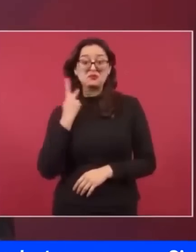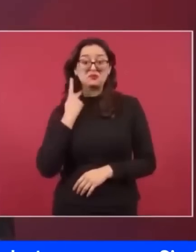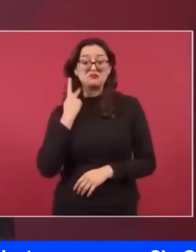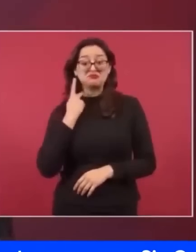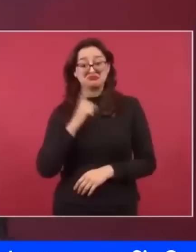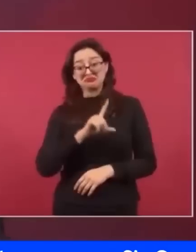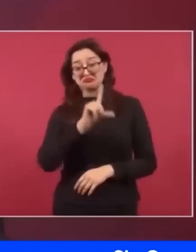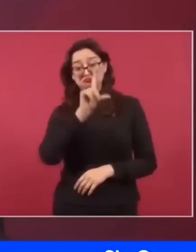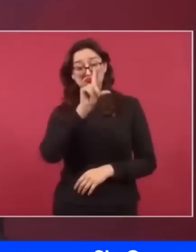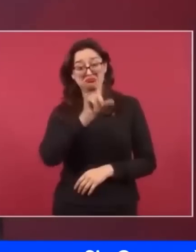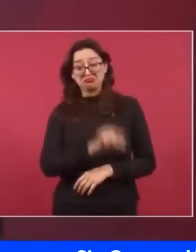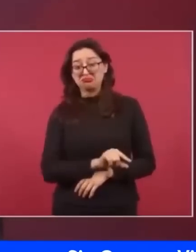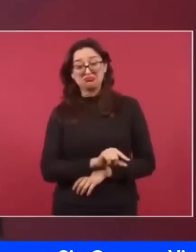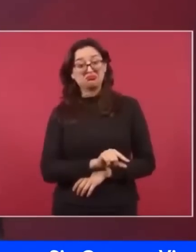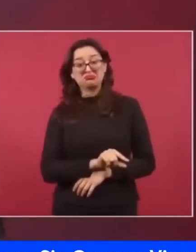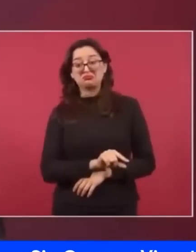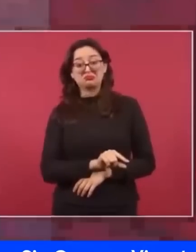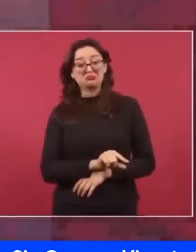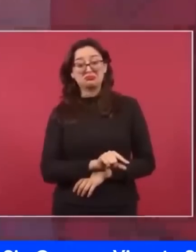menores,